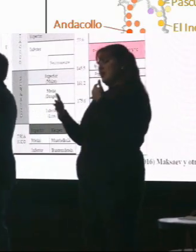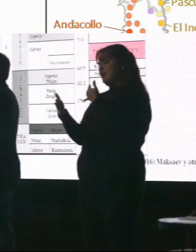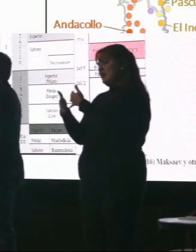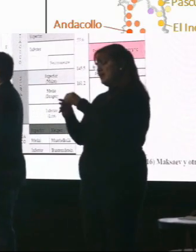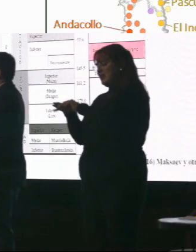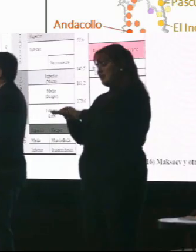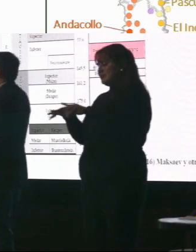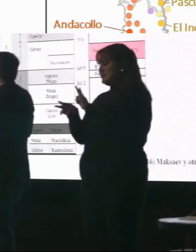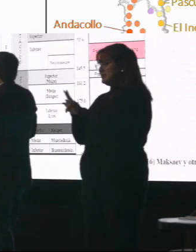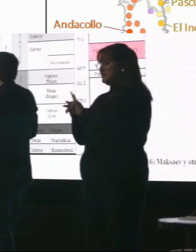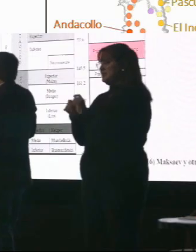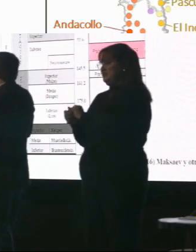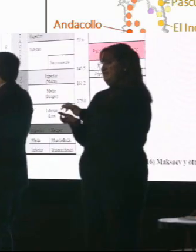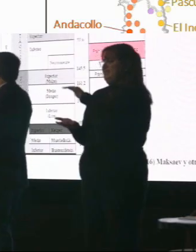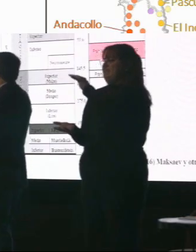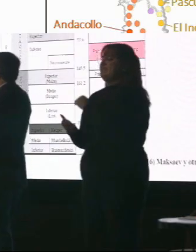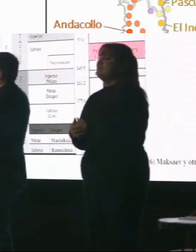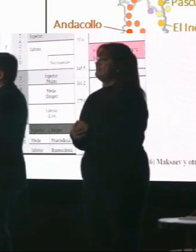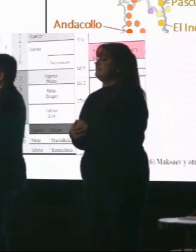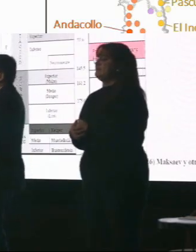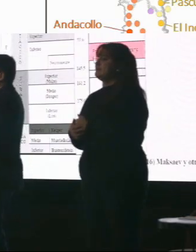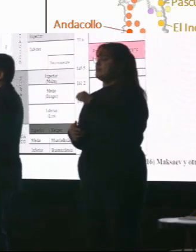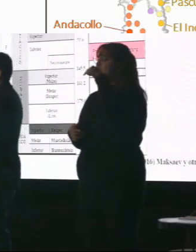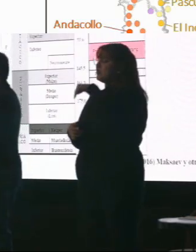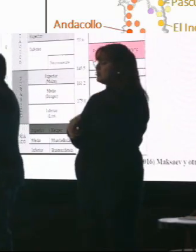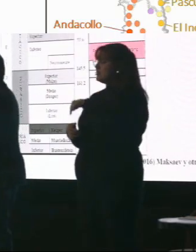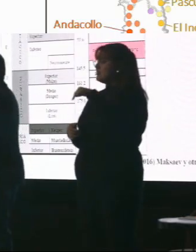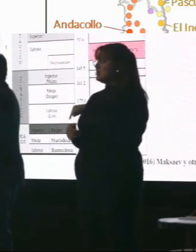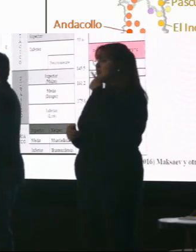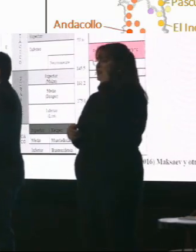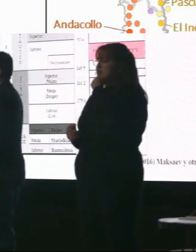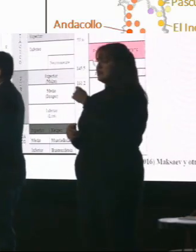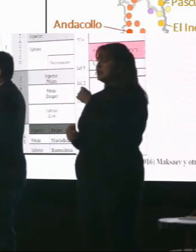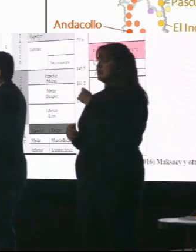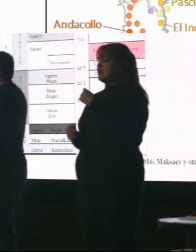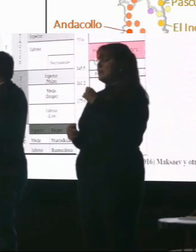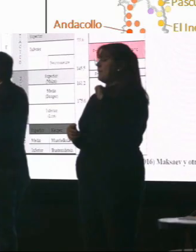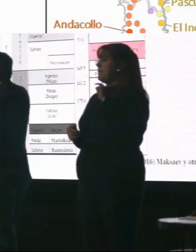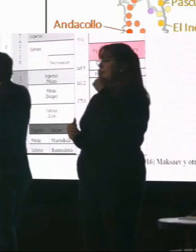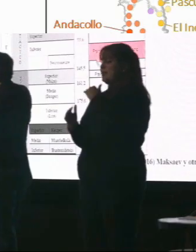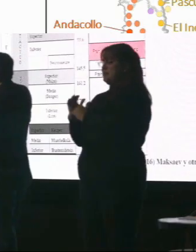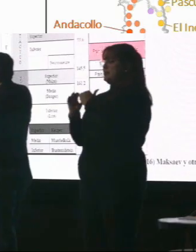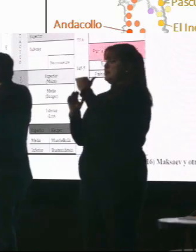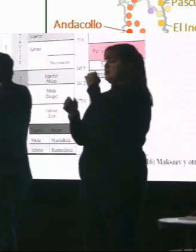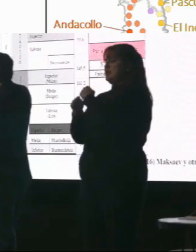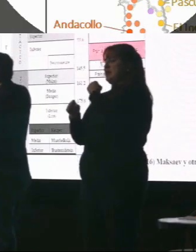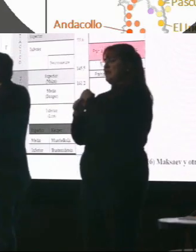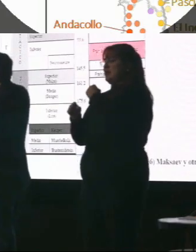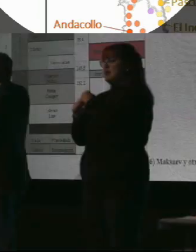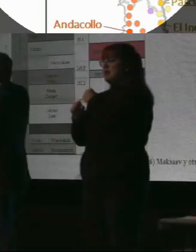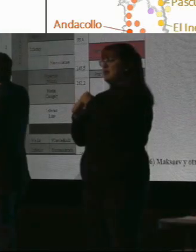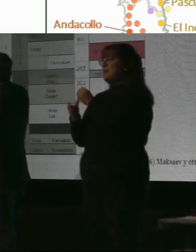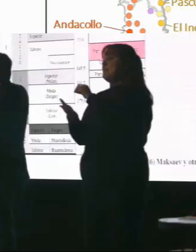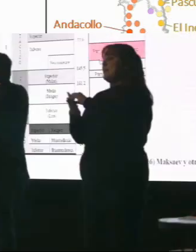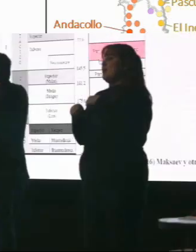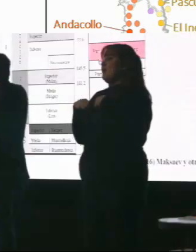mineralización. Por lo tanto, hoy día los principales yacimientos que se explotan en la región son los más jóvenes que se